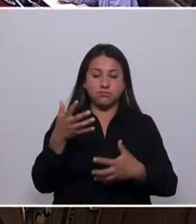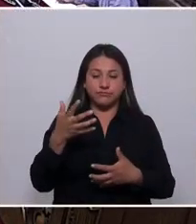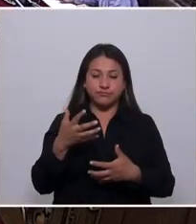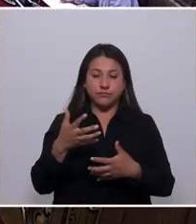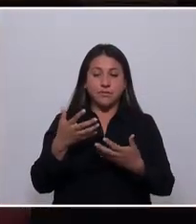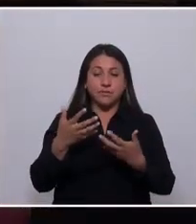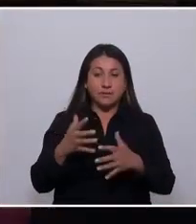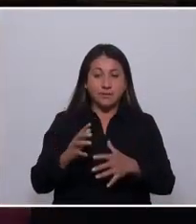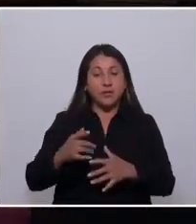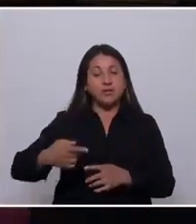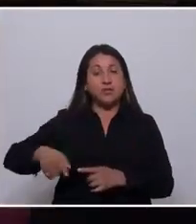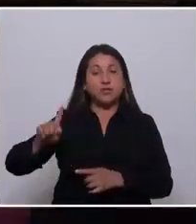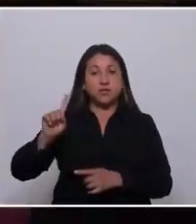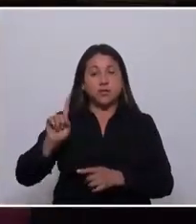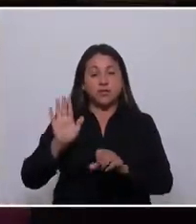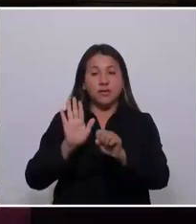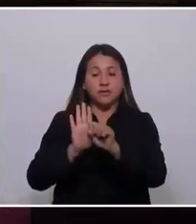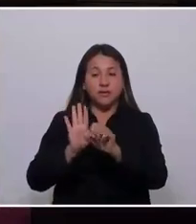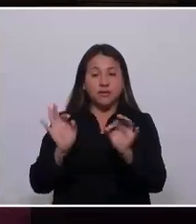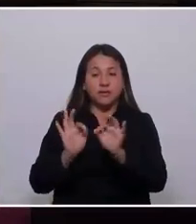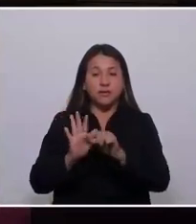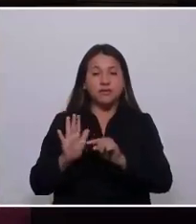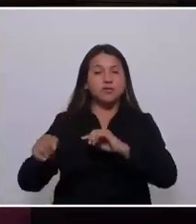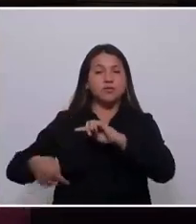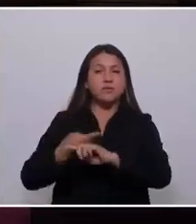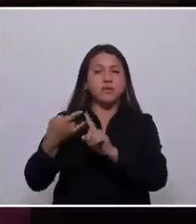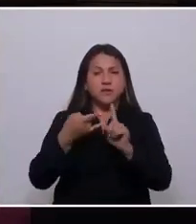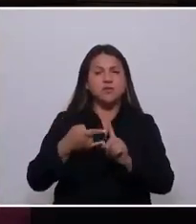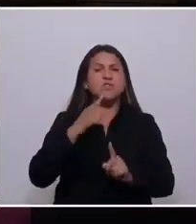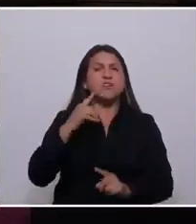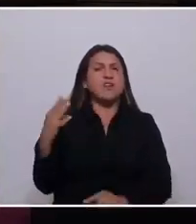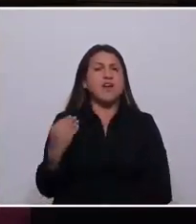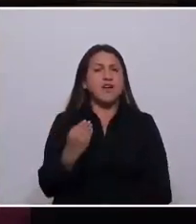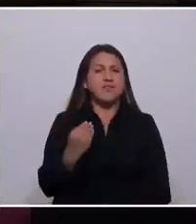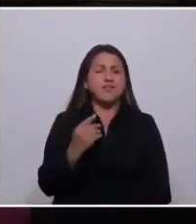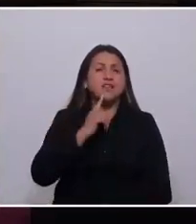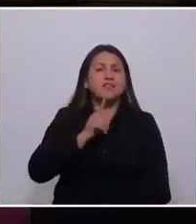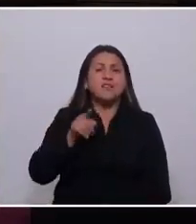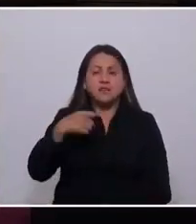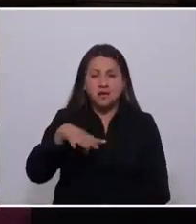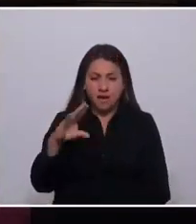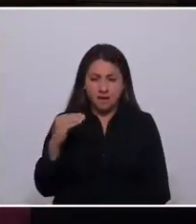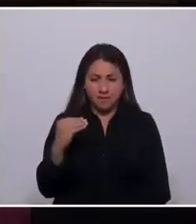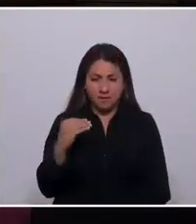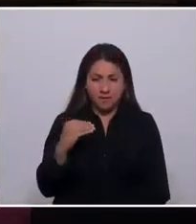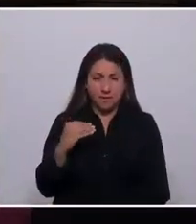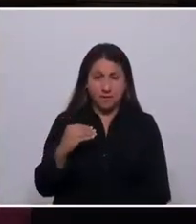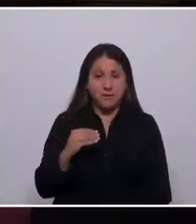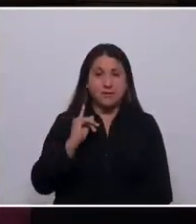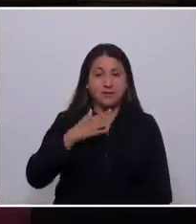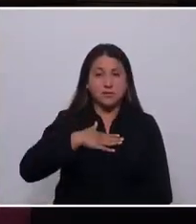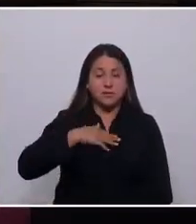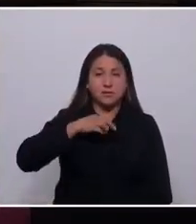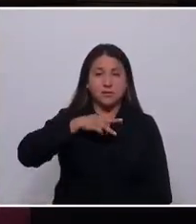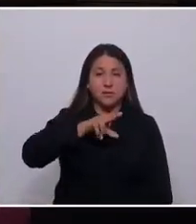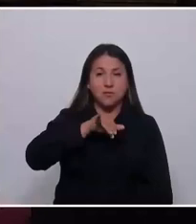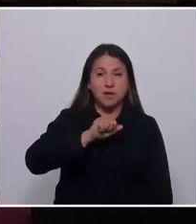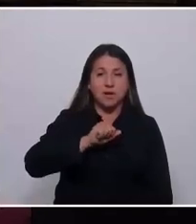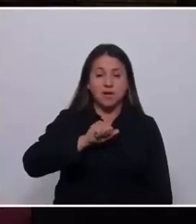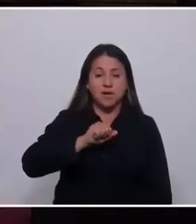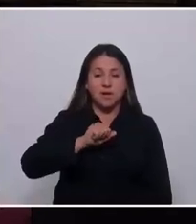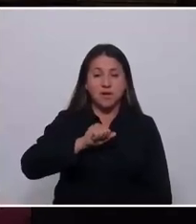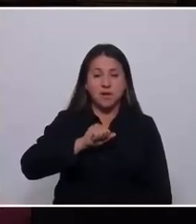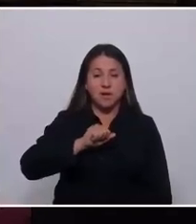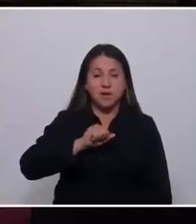Pasamos a la indicación número 30. ¿Sí, quién hace uso de la palabra? Sí, María Magdalena Rivera, señor secretario, no